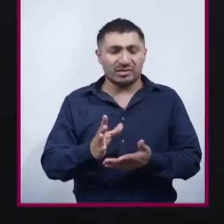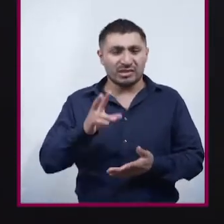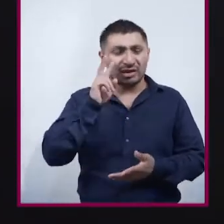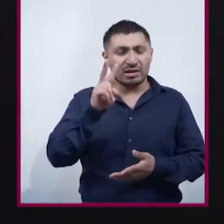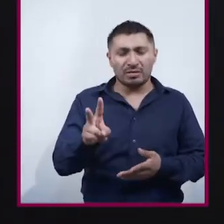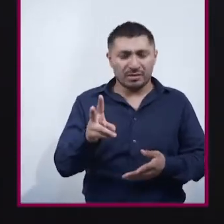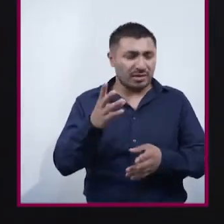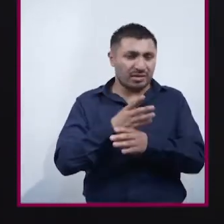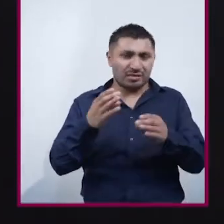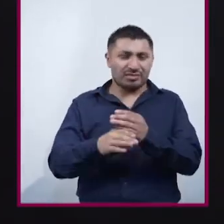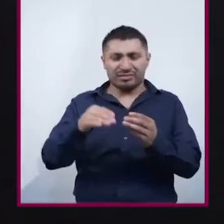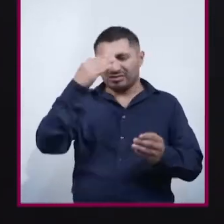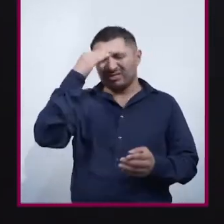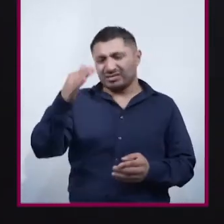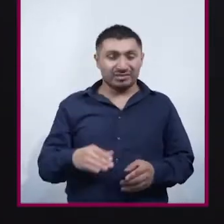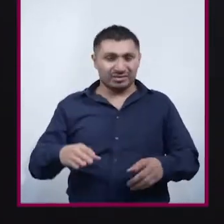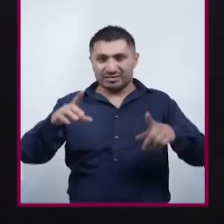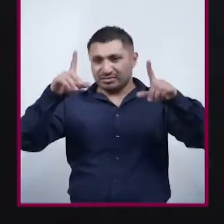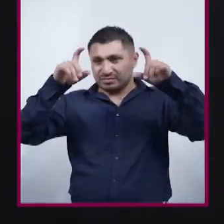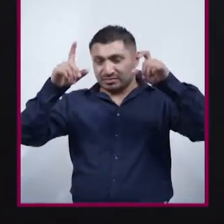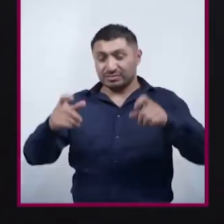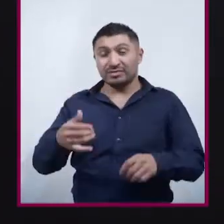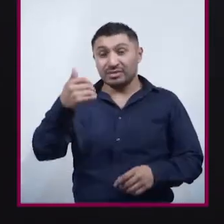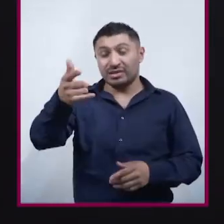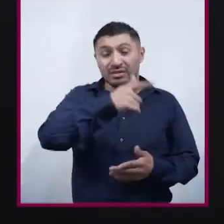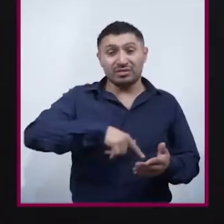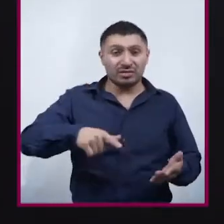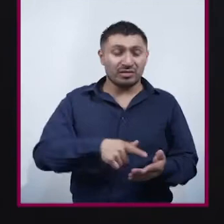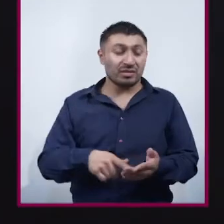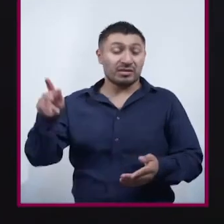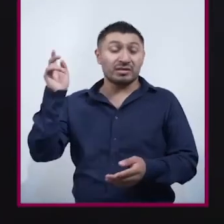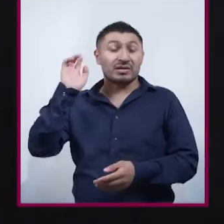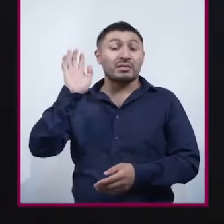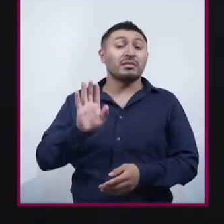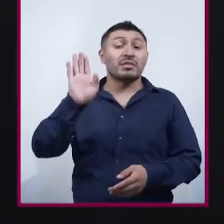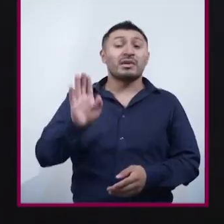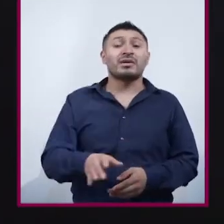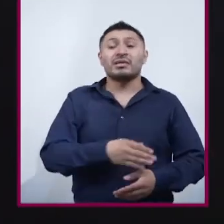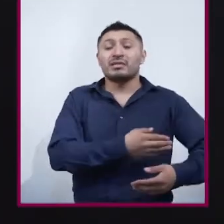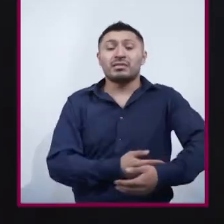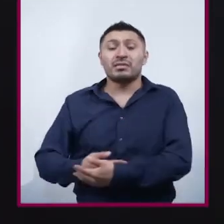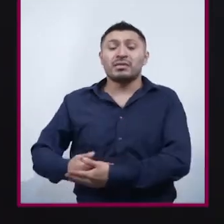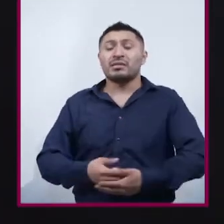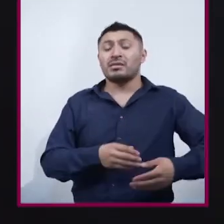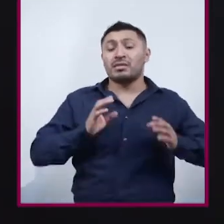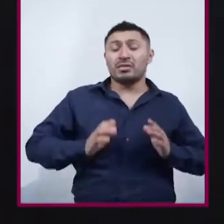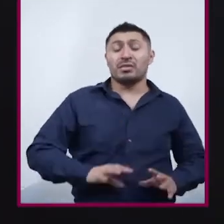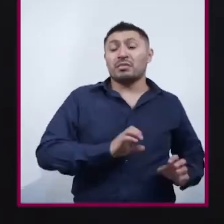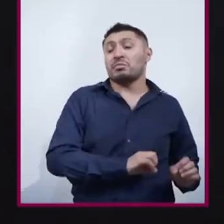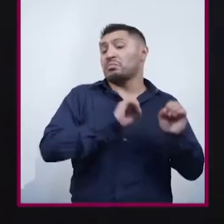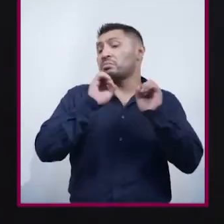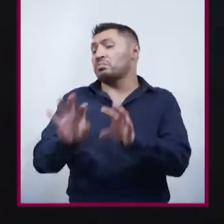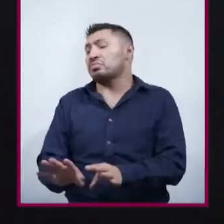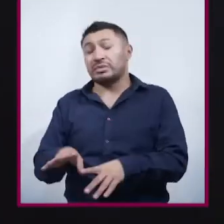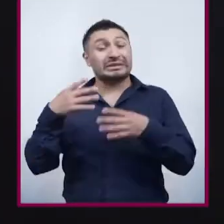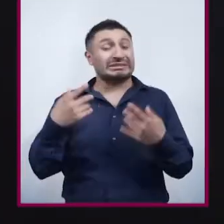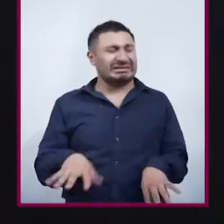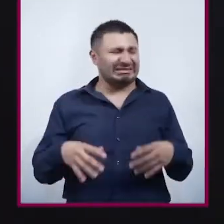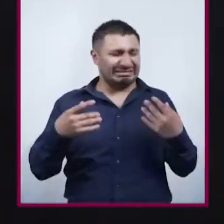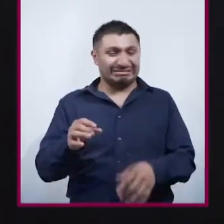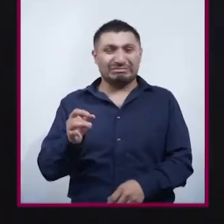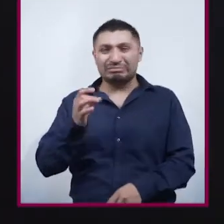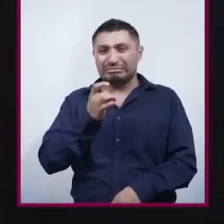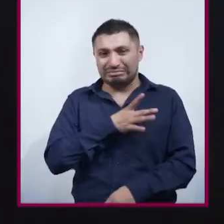incubadoras destrozada y la fosa en la que, supuestamente, fueron a parar los cuerpos de los bebés. ¡Qué escalofriante!,